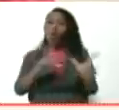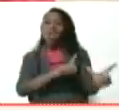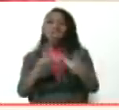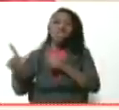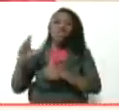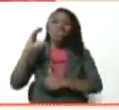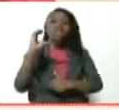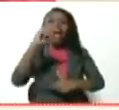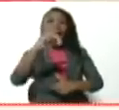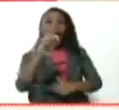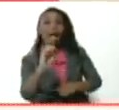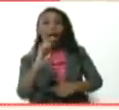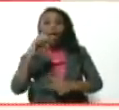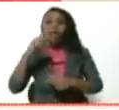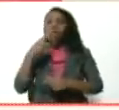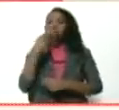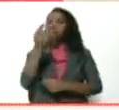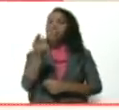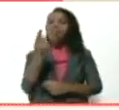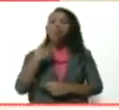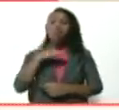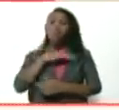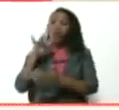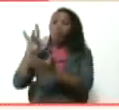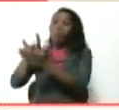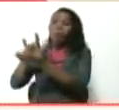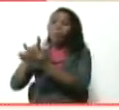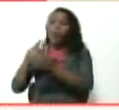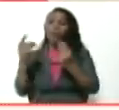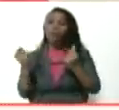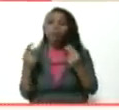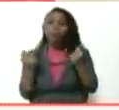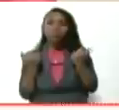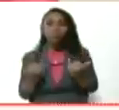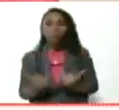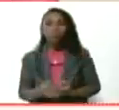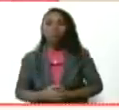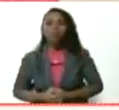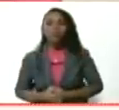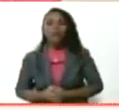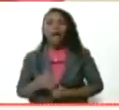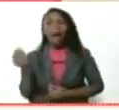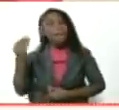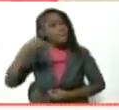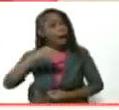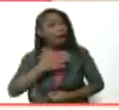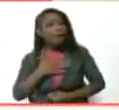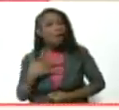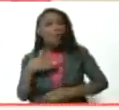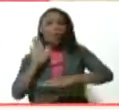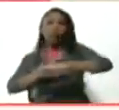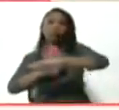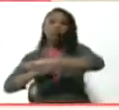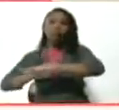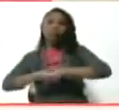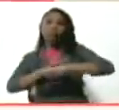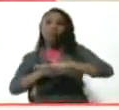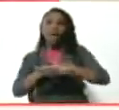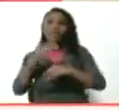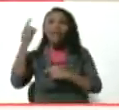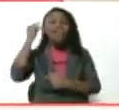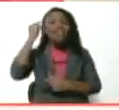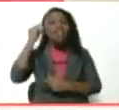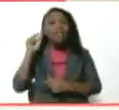diga, nosotros participar activamente. Y además queremos anunciar, entre las fechas